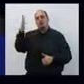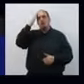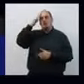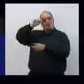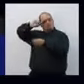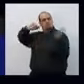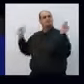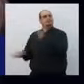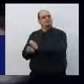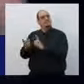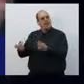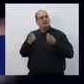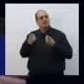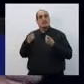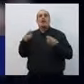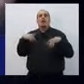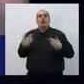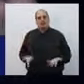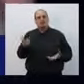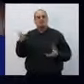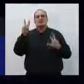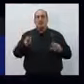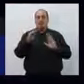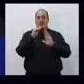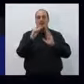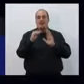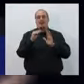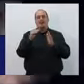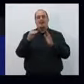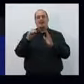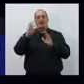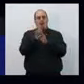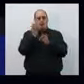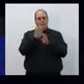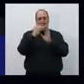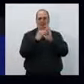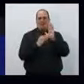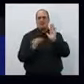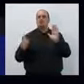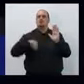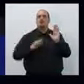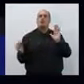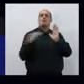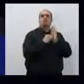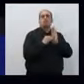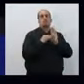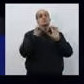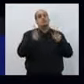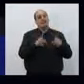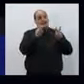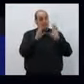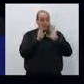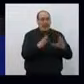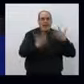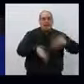estructural y por eso lo agregamos en la currícula educativa pero también también tenemos que actuar en la emergencia asistir